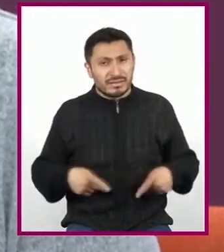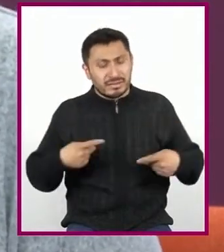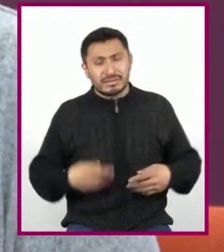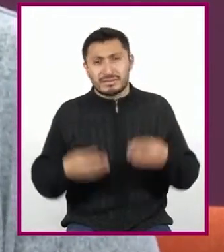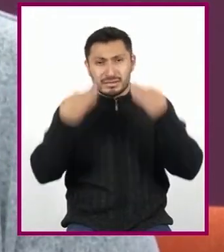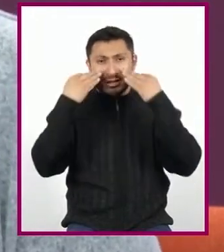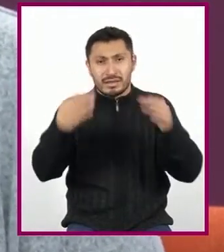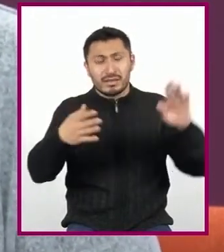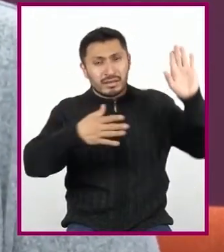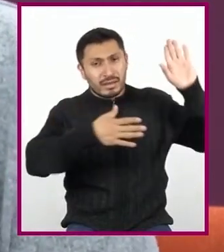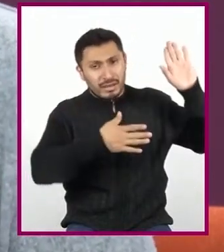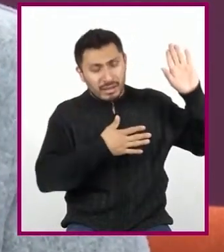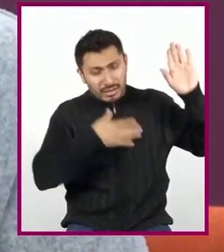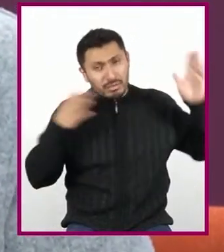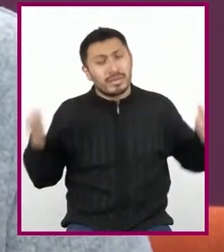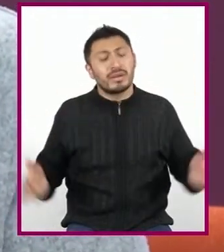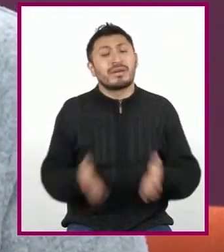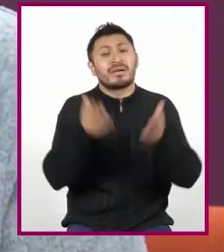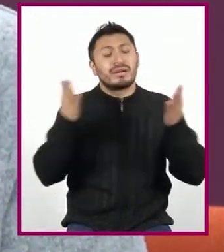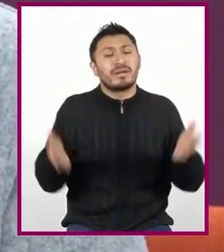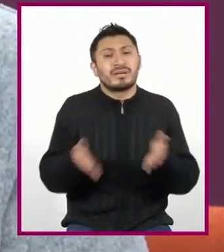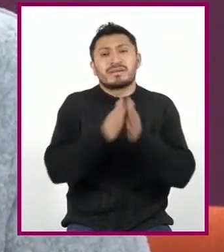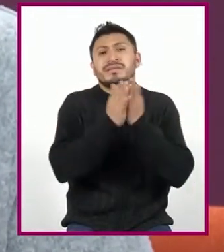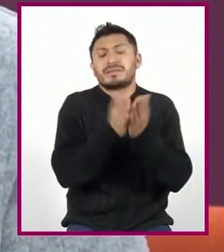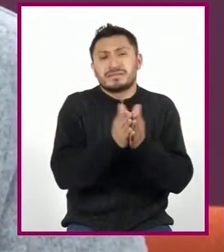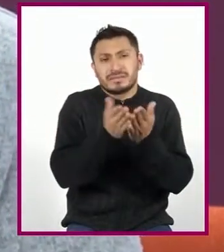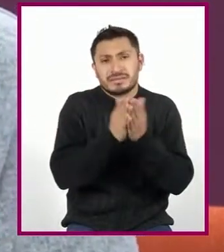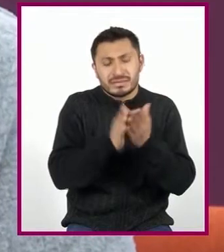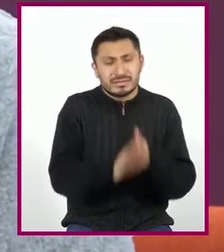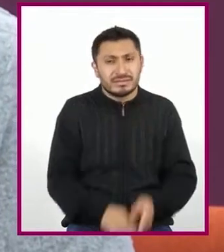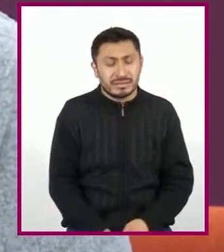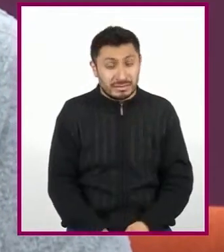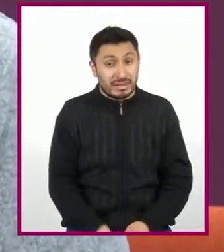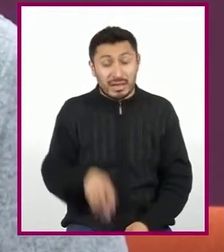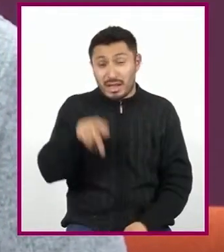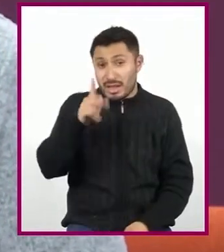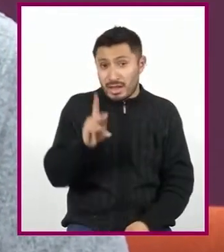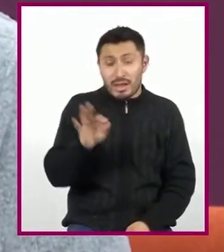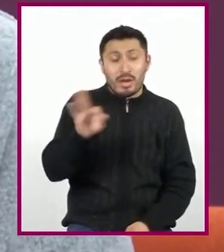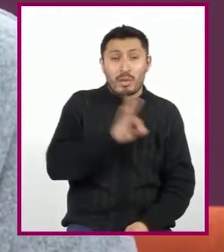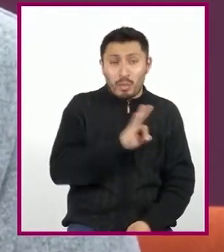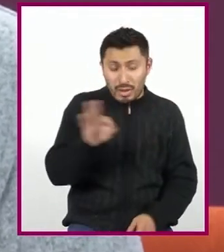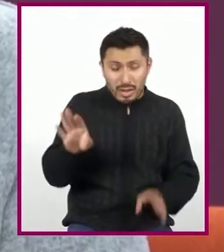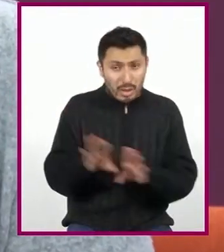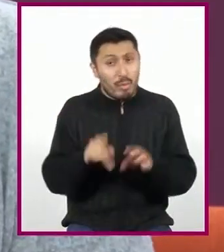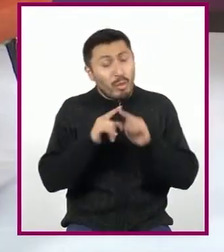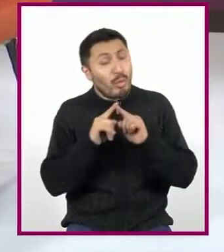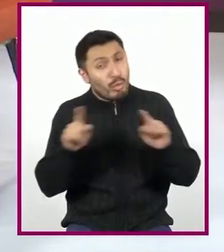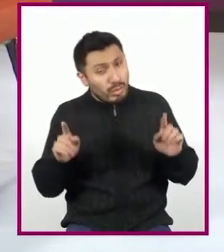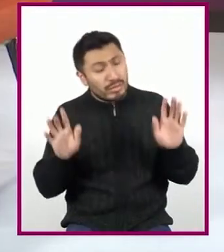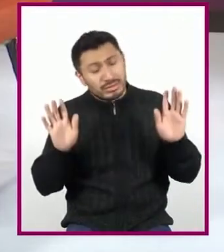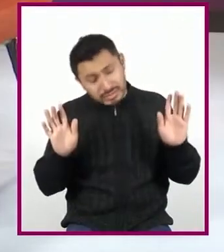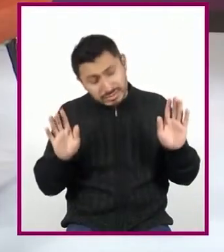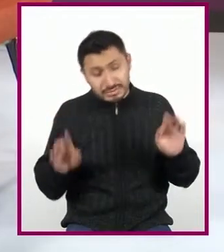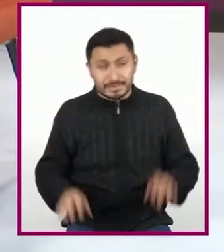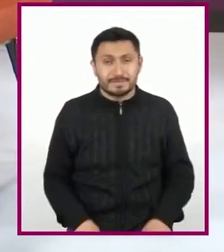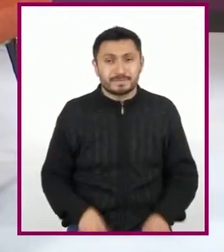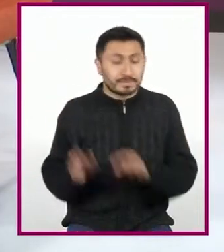Primero, les aconsejaría que se sientan realmente comprometidos con la obra, que se